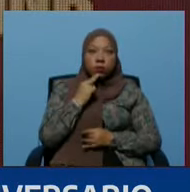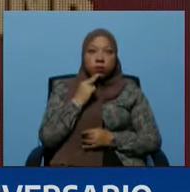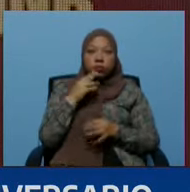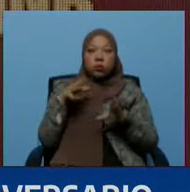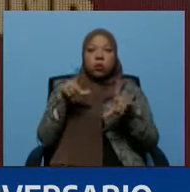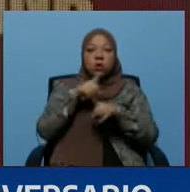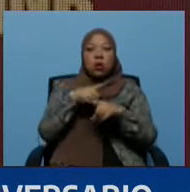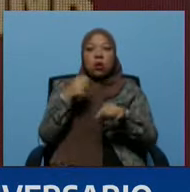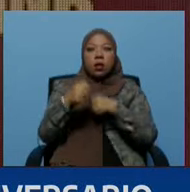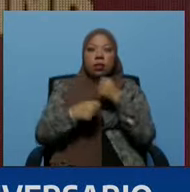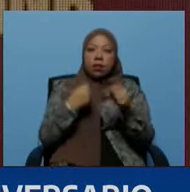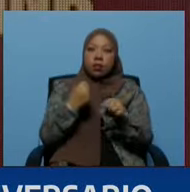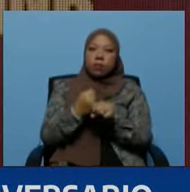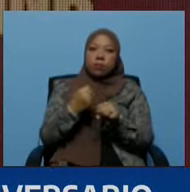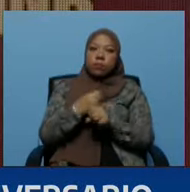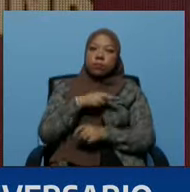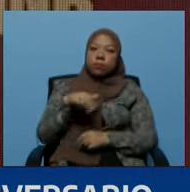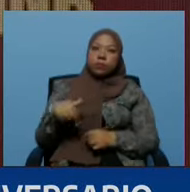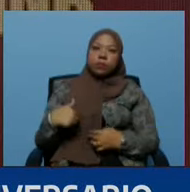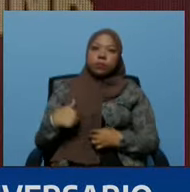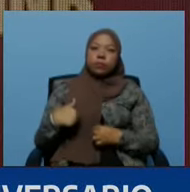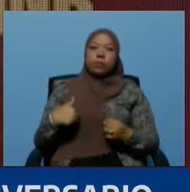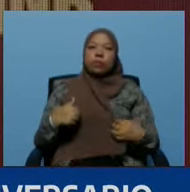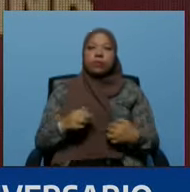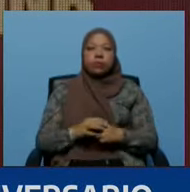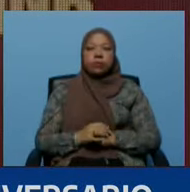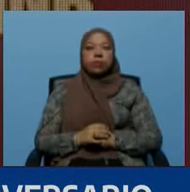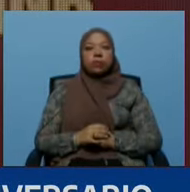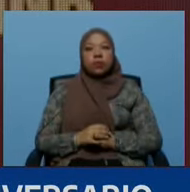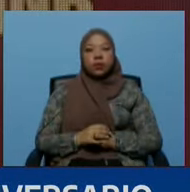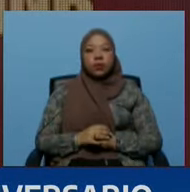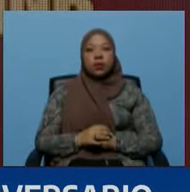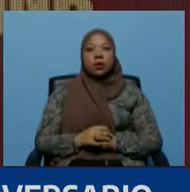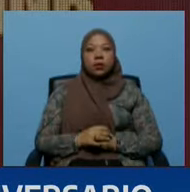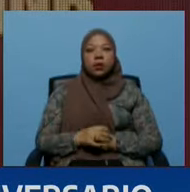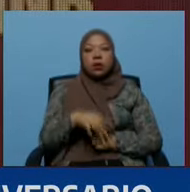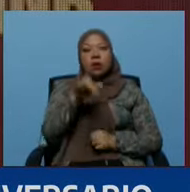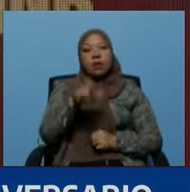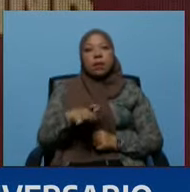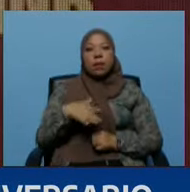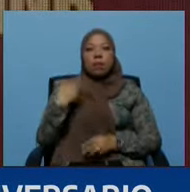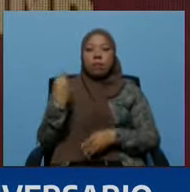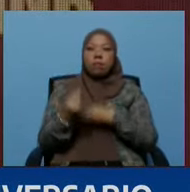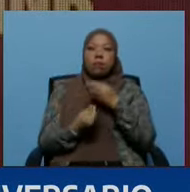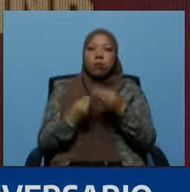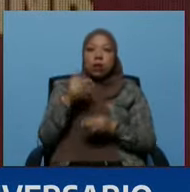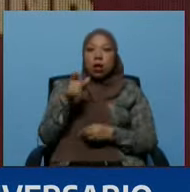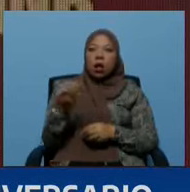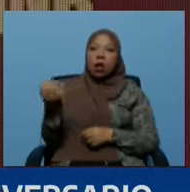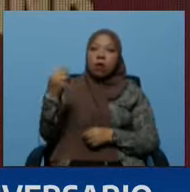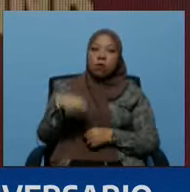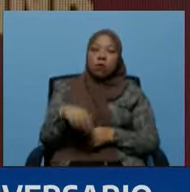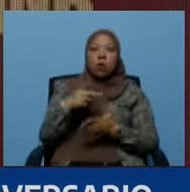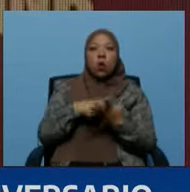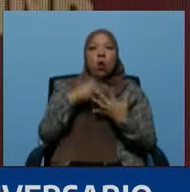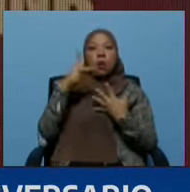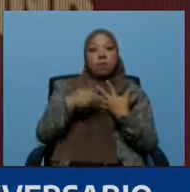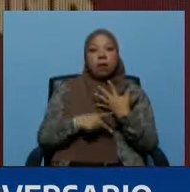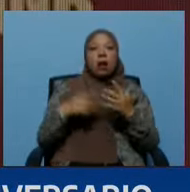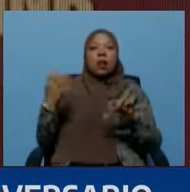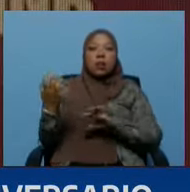intentar dividirla para que ellos puedan avanzar en sus planes de